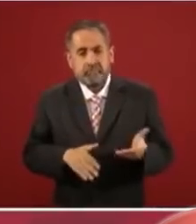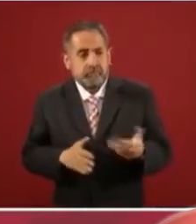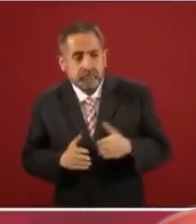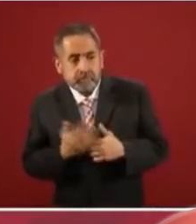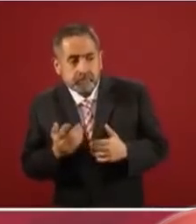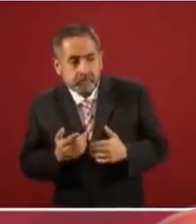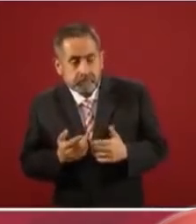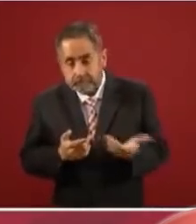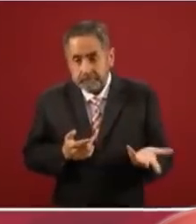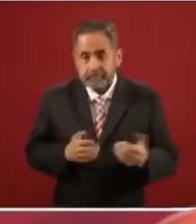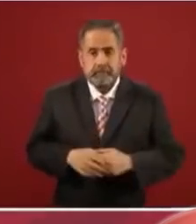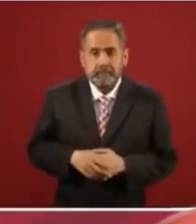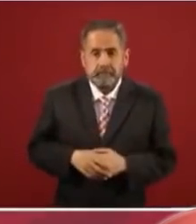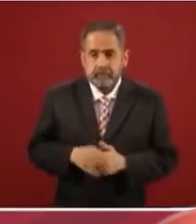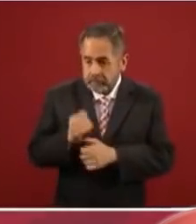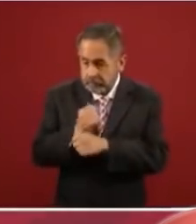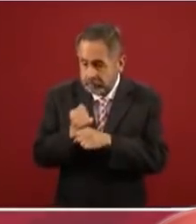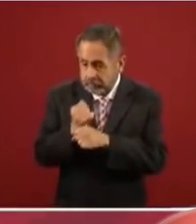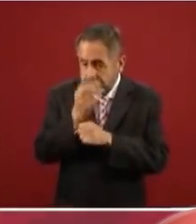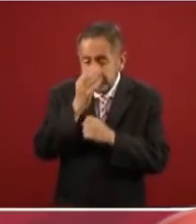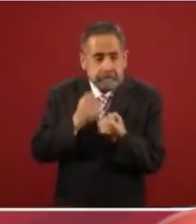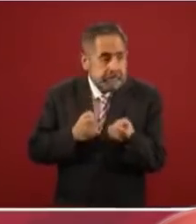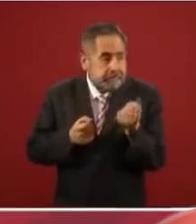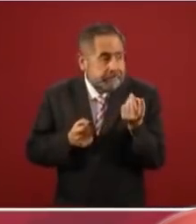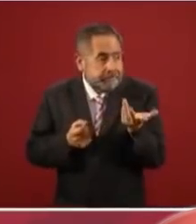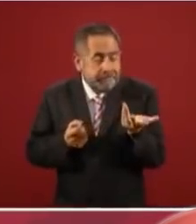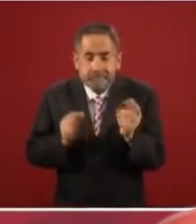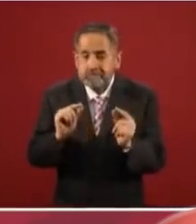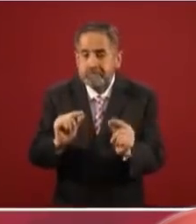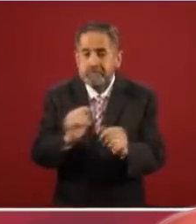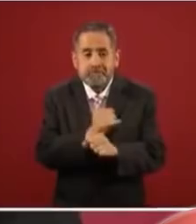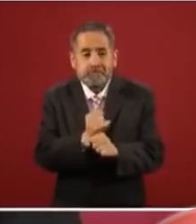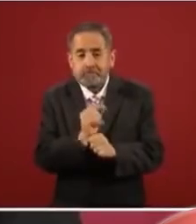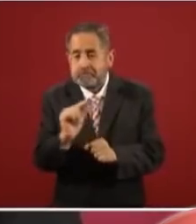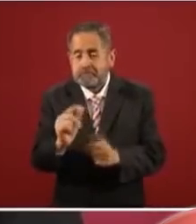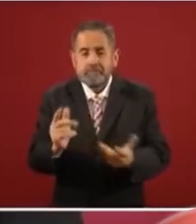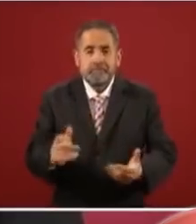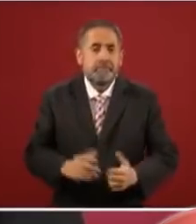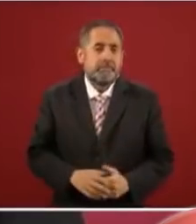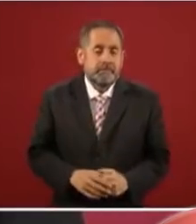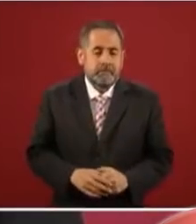Es lo poco que conocemos.